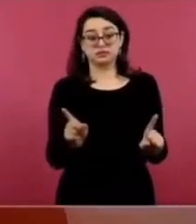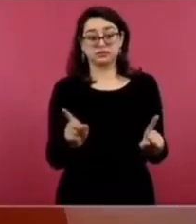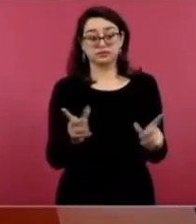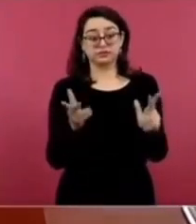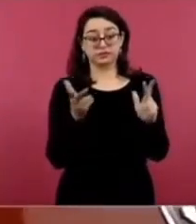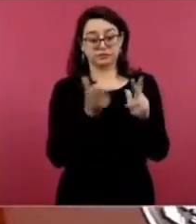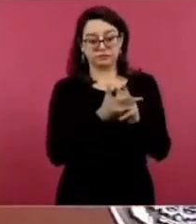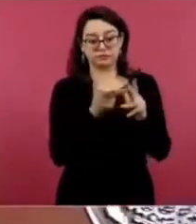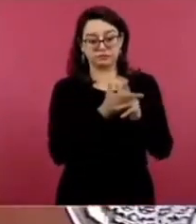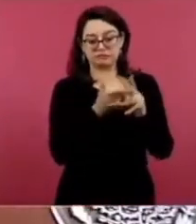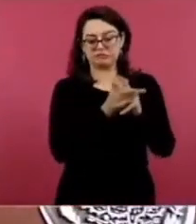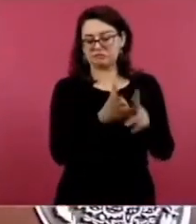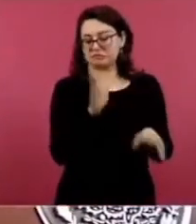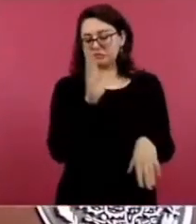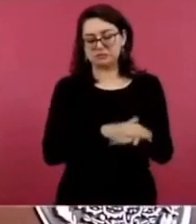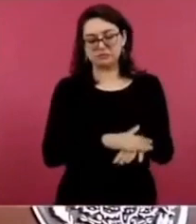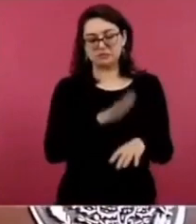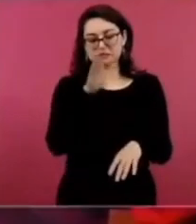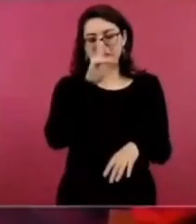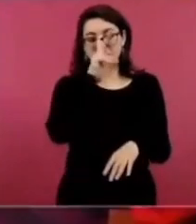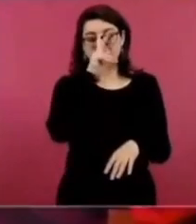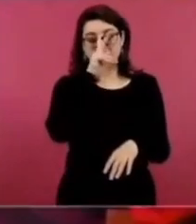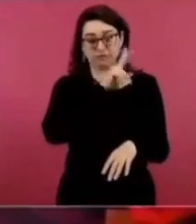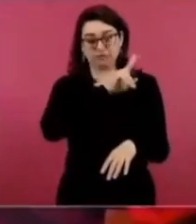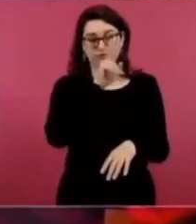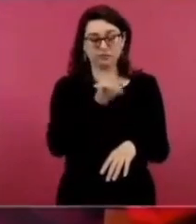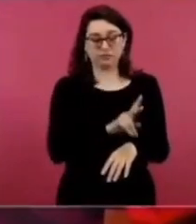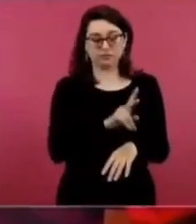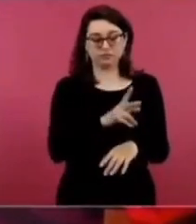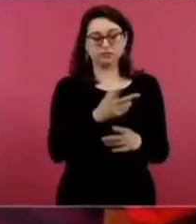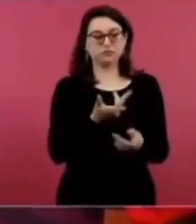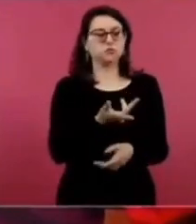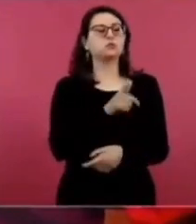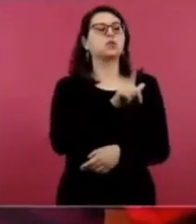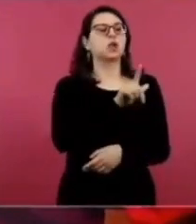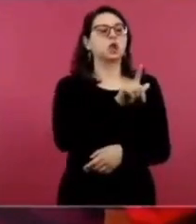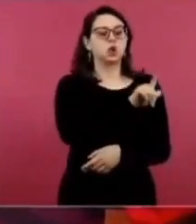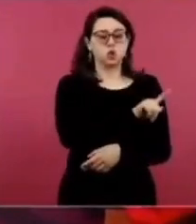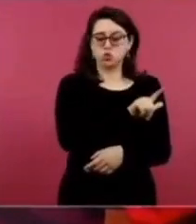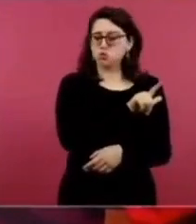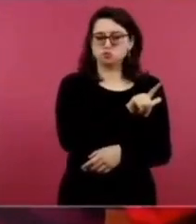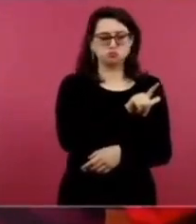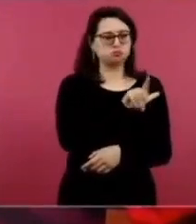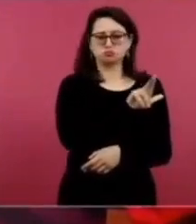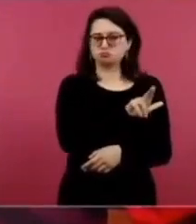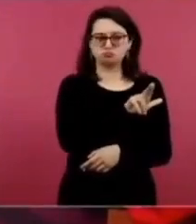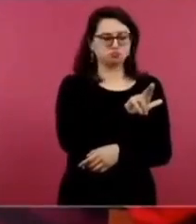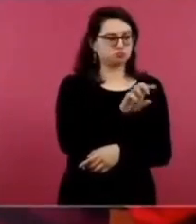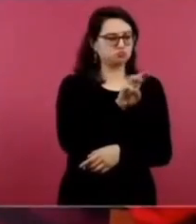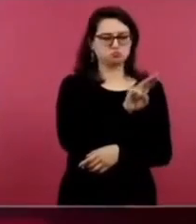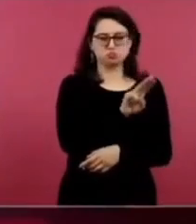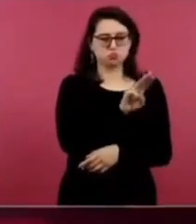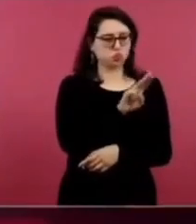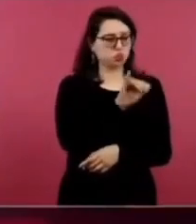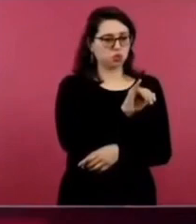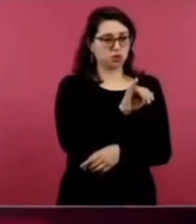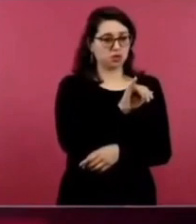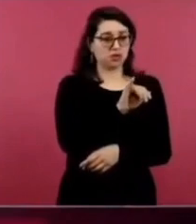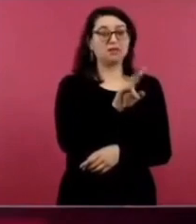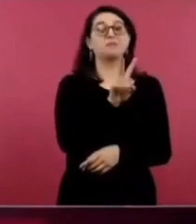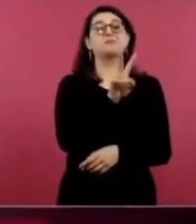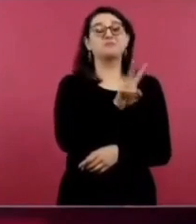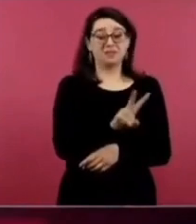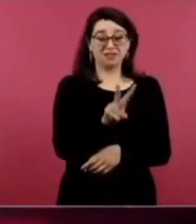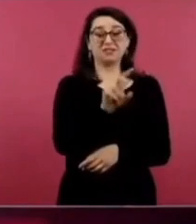El homicidio, no teníamos homicidio ni lunes, ni martes, ni miércoles, ni jueves,